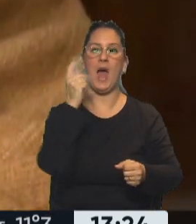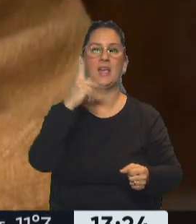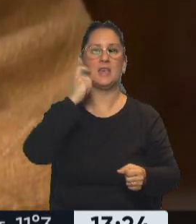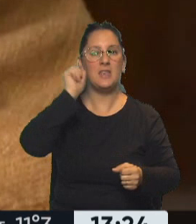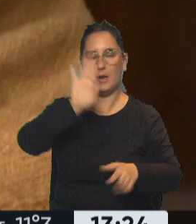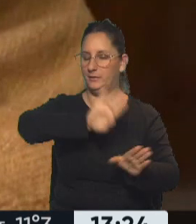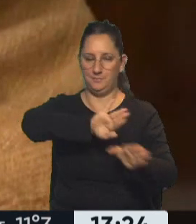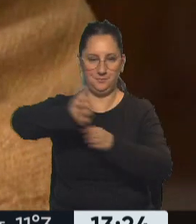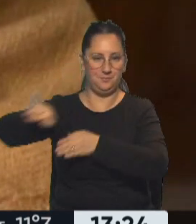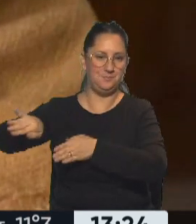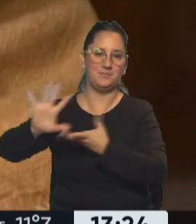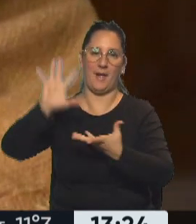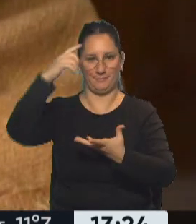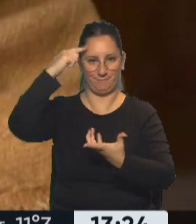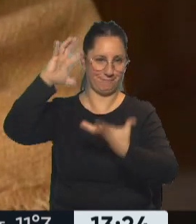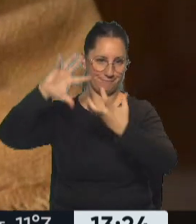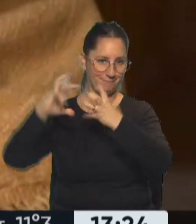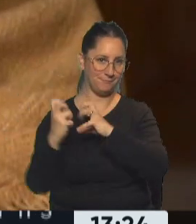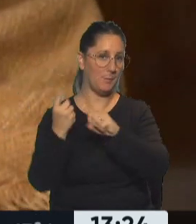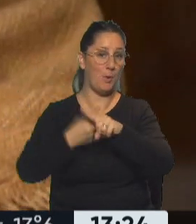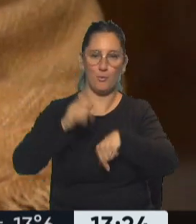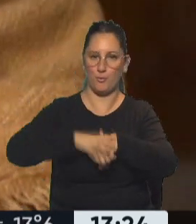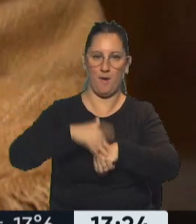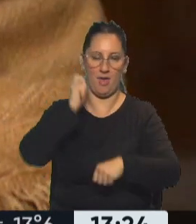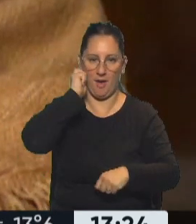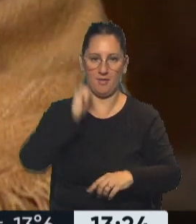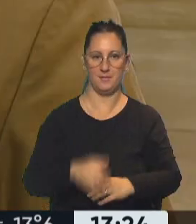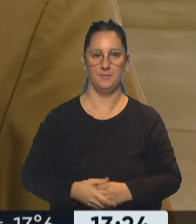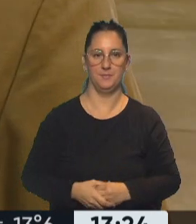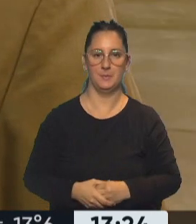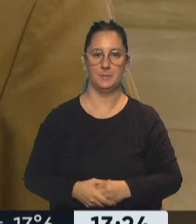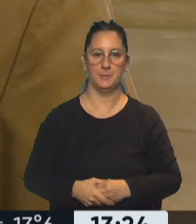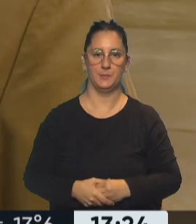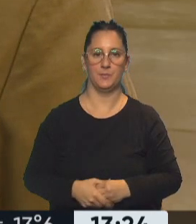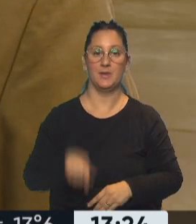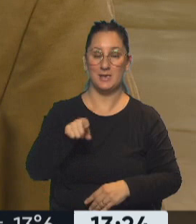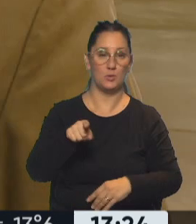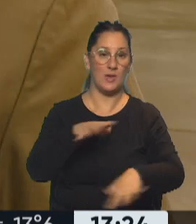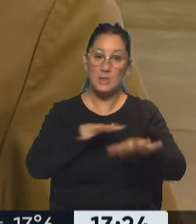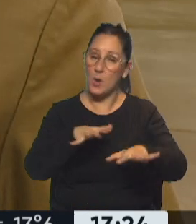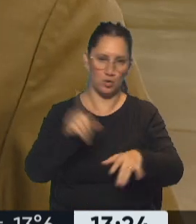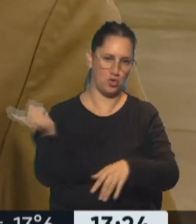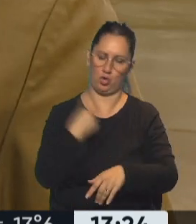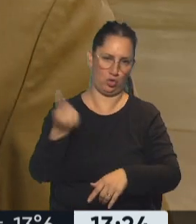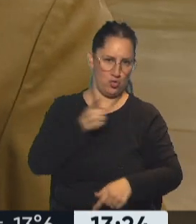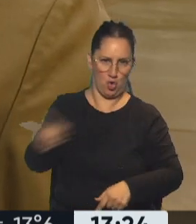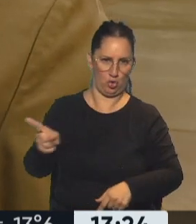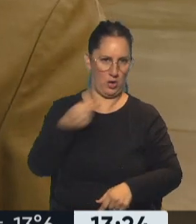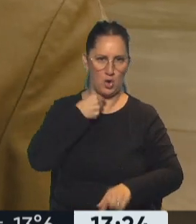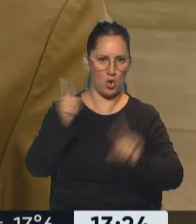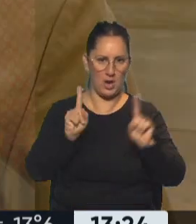por considerar un deterioro mental producto de su edad. Este es un hecho que realmente repudiamos porque